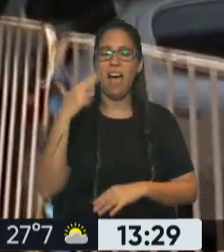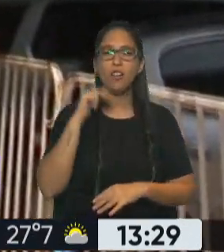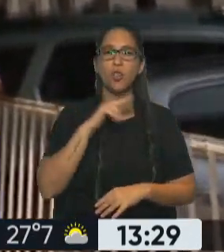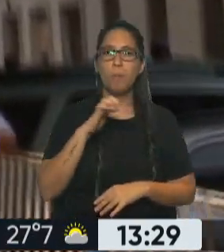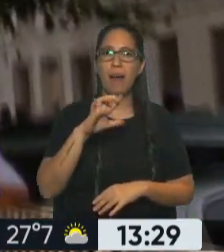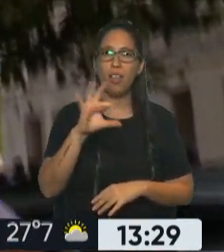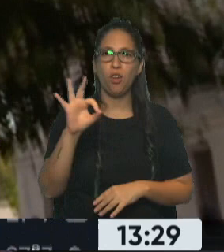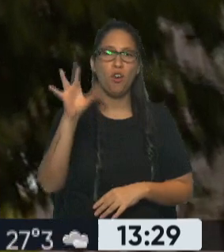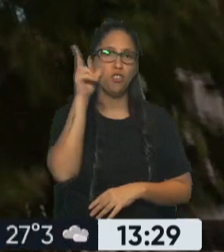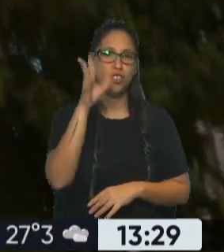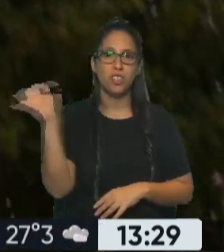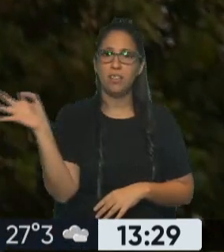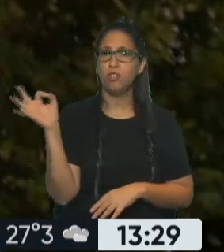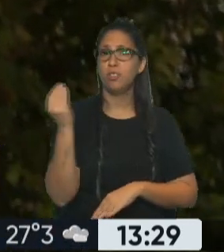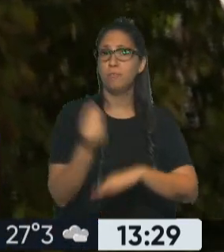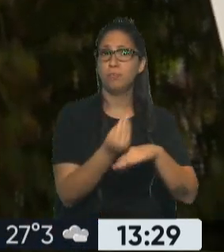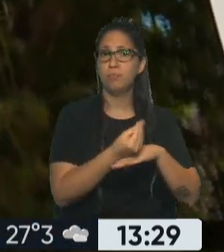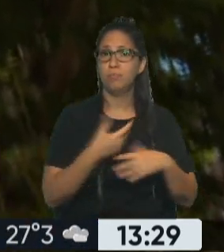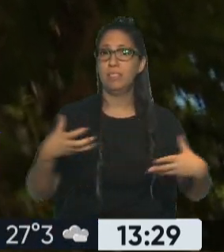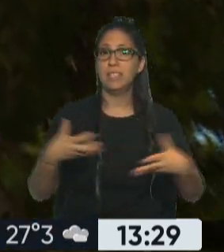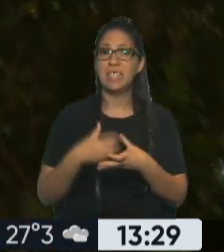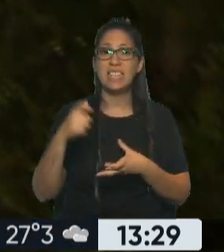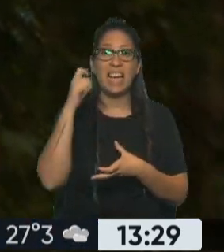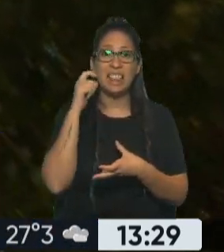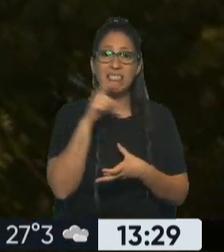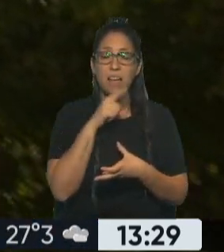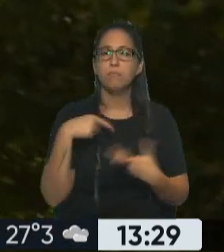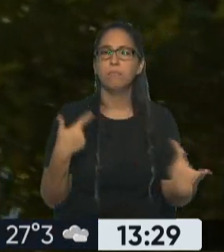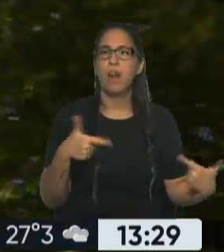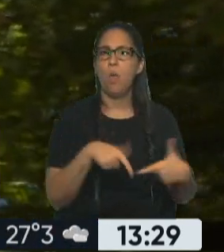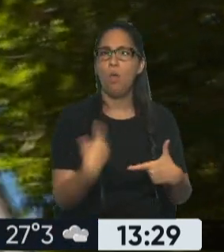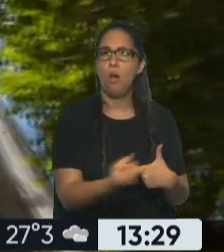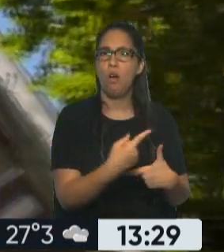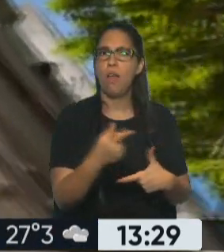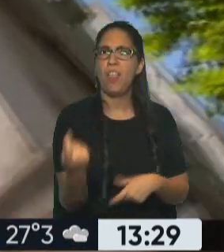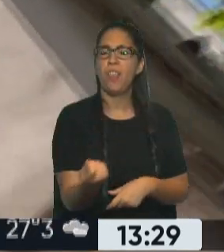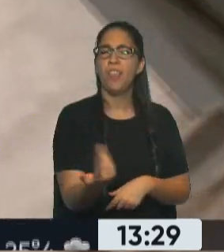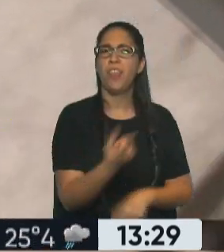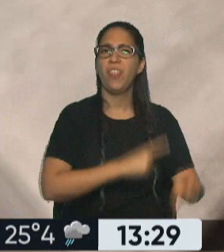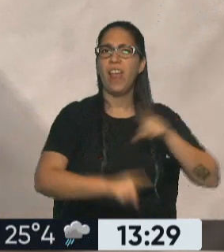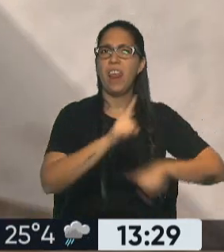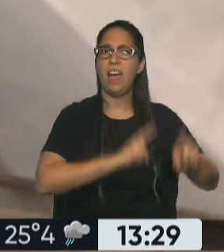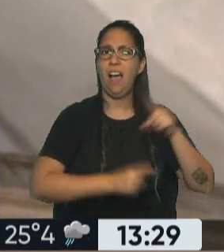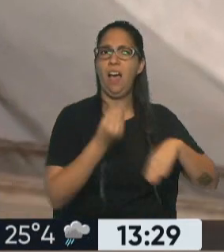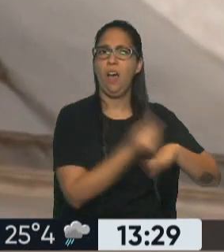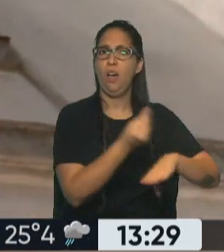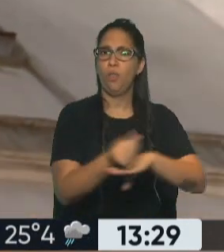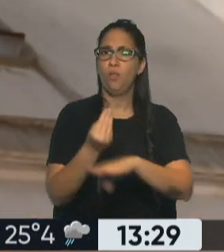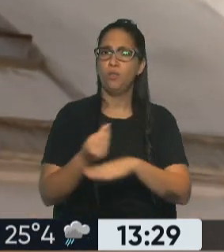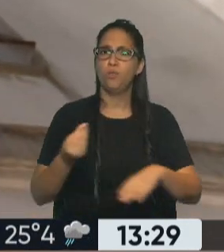Los representantes de la Mesa Chica de la CGT están reunidos con todos los delegados de los plenarios y de